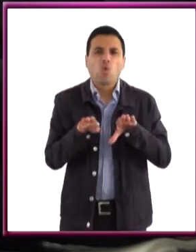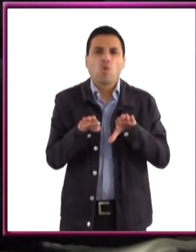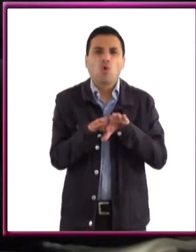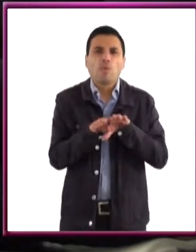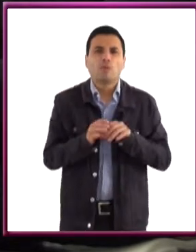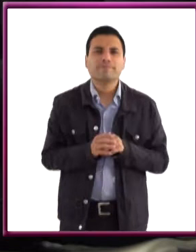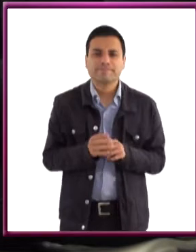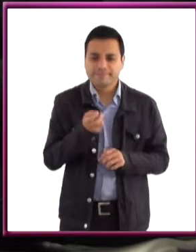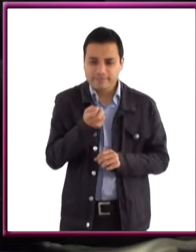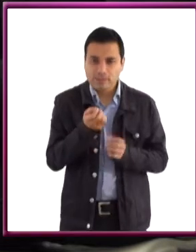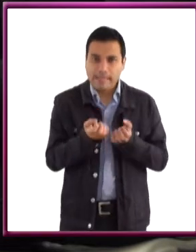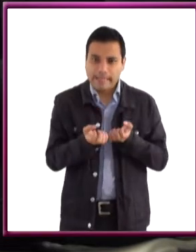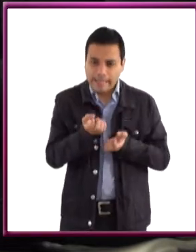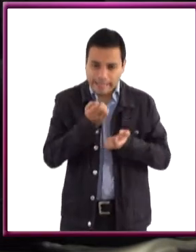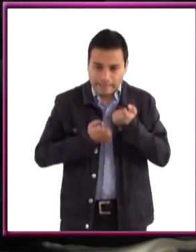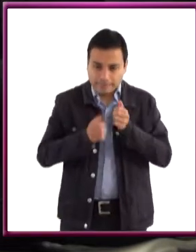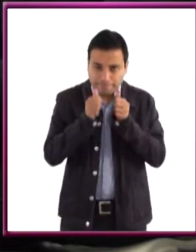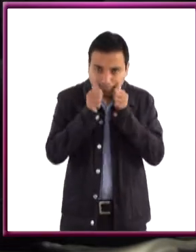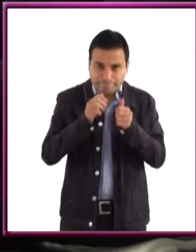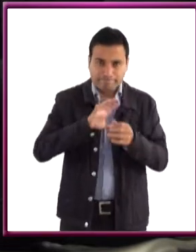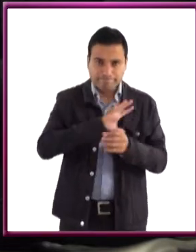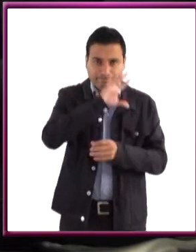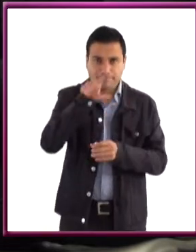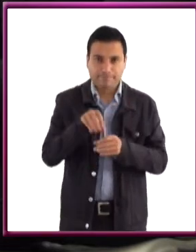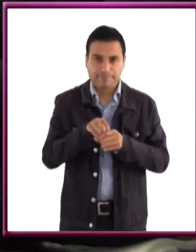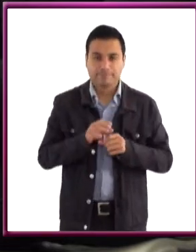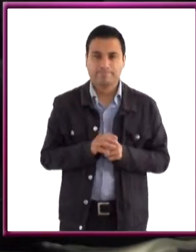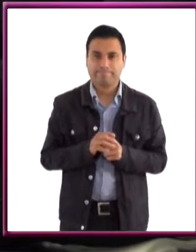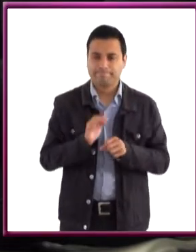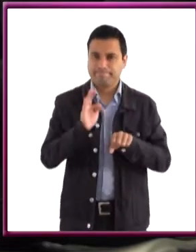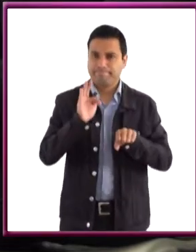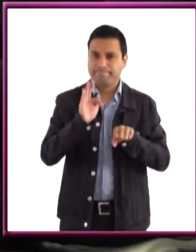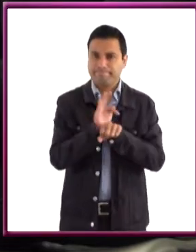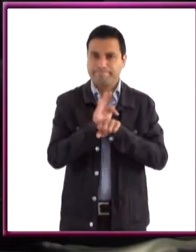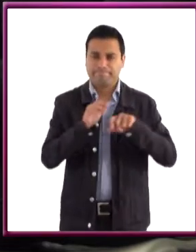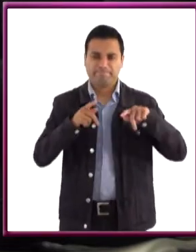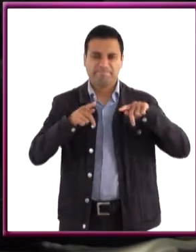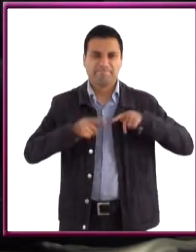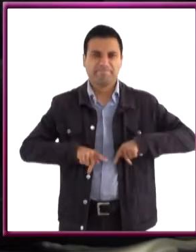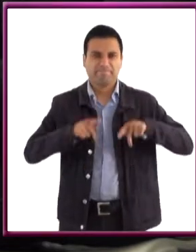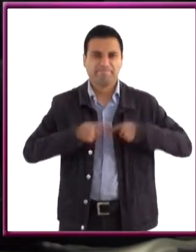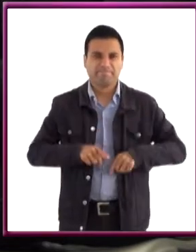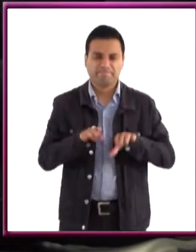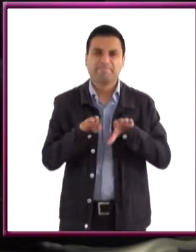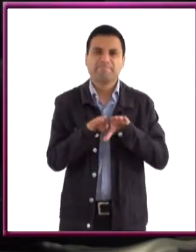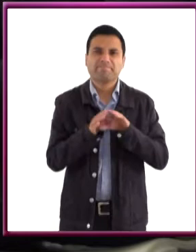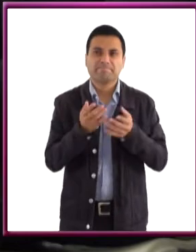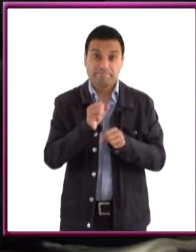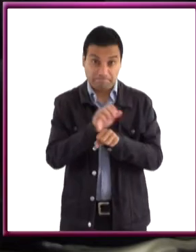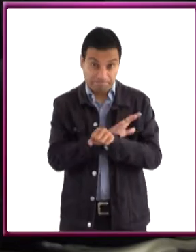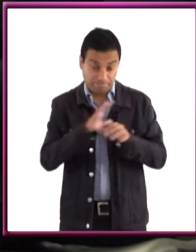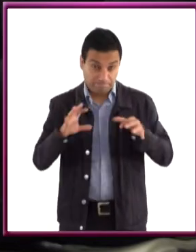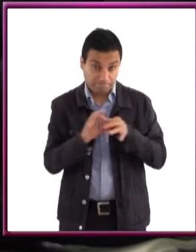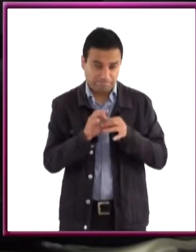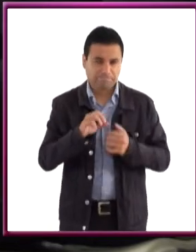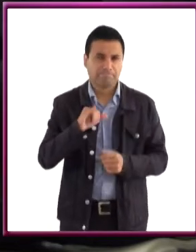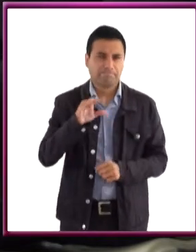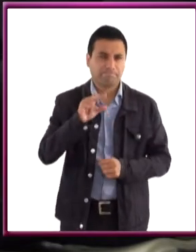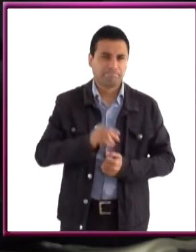¿cómo cree usted que estos ejercicios de atención plena ayudan a las emociones? ¿Van de la mano con las